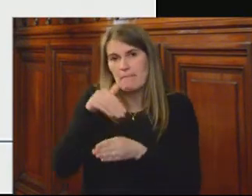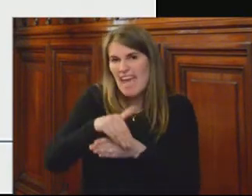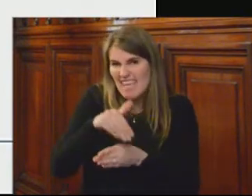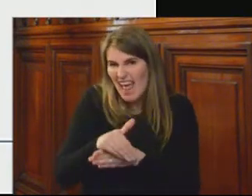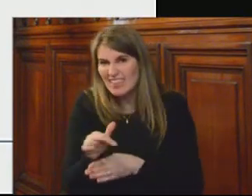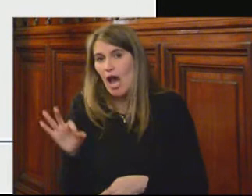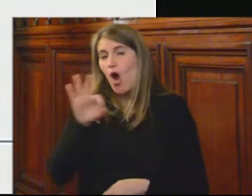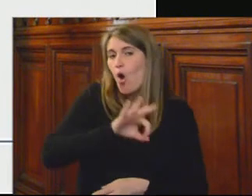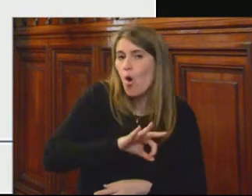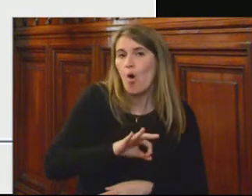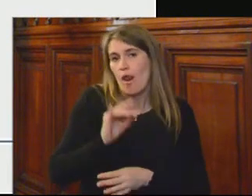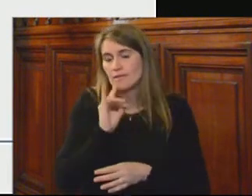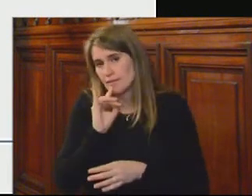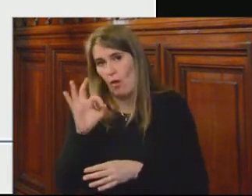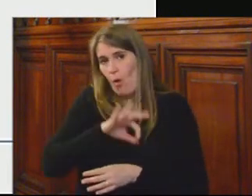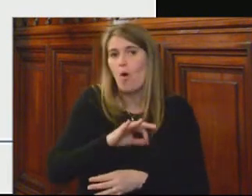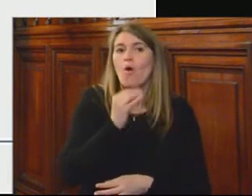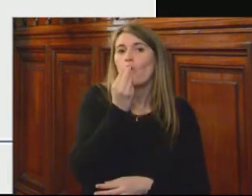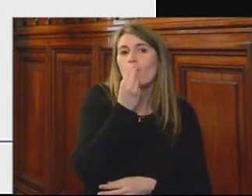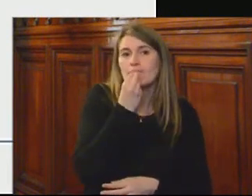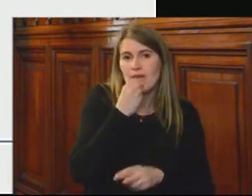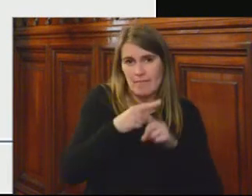almuerzo en las instituciones